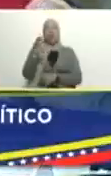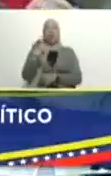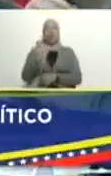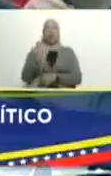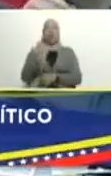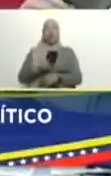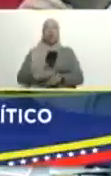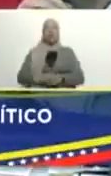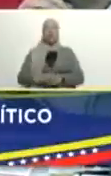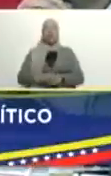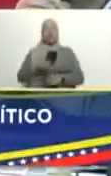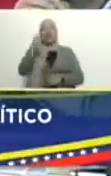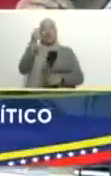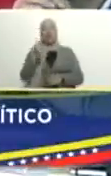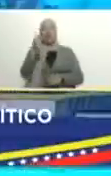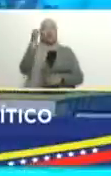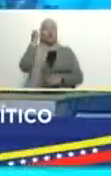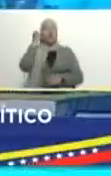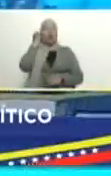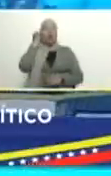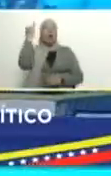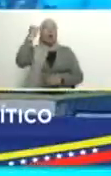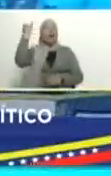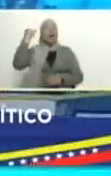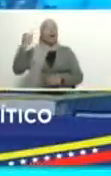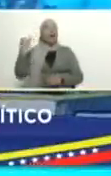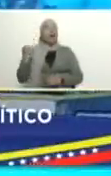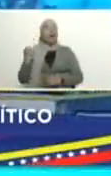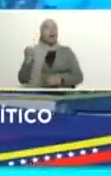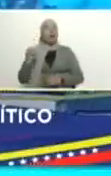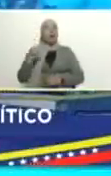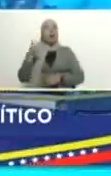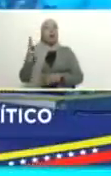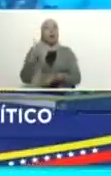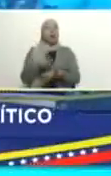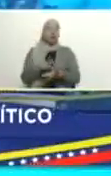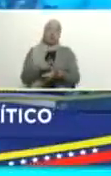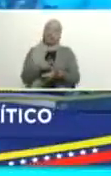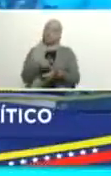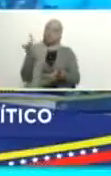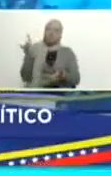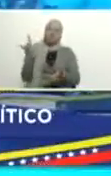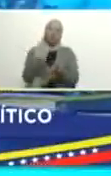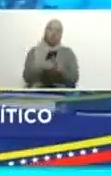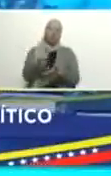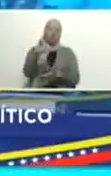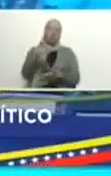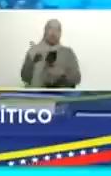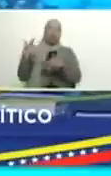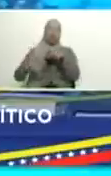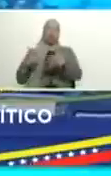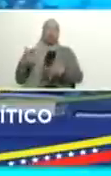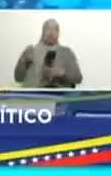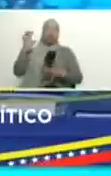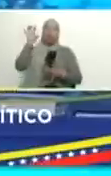La diputada Iris Varela, que es de Cojedes, no está porque se encuentra en un acto en el